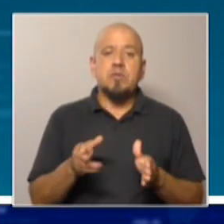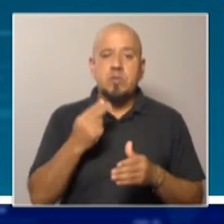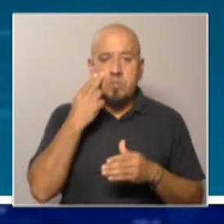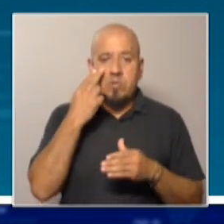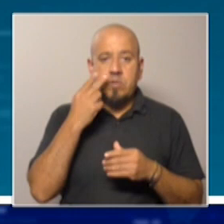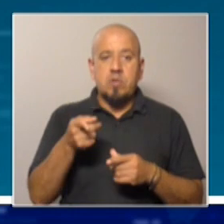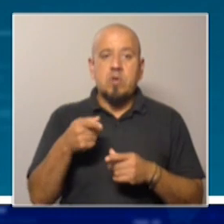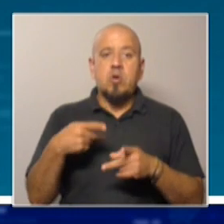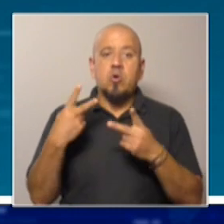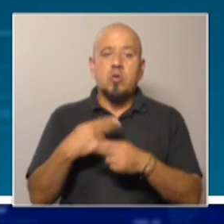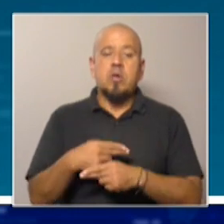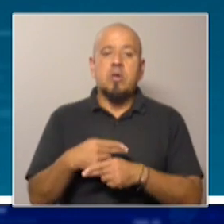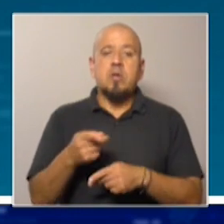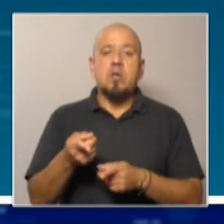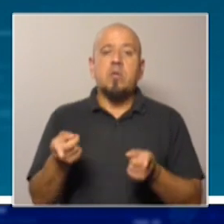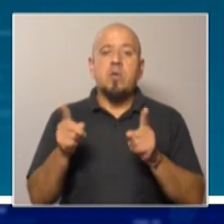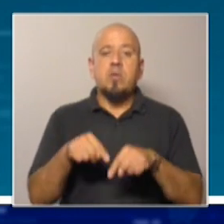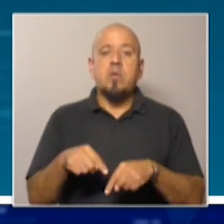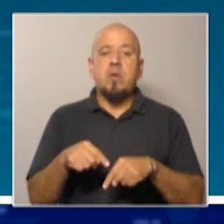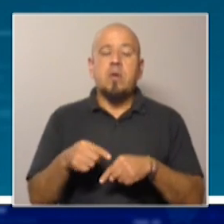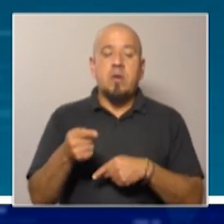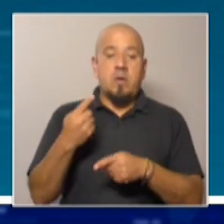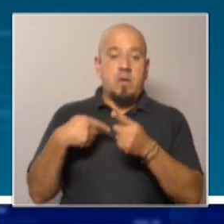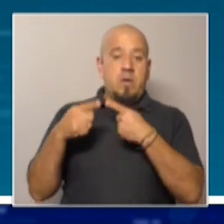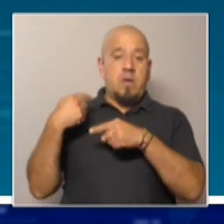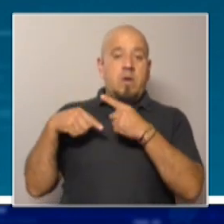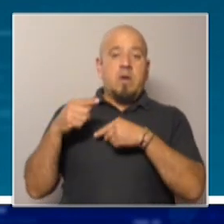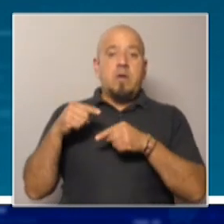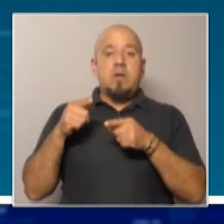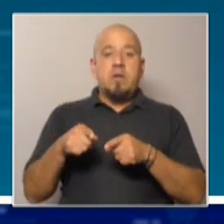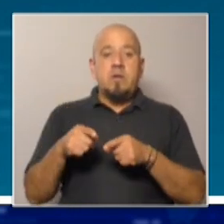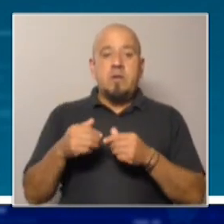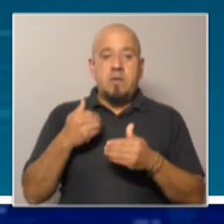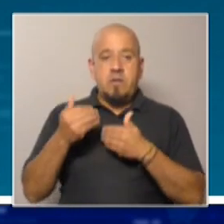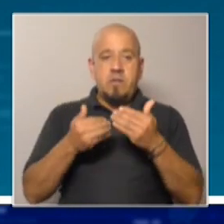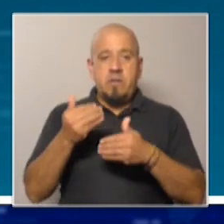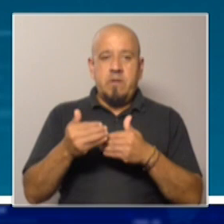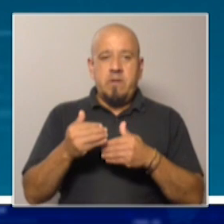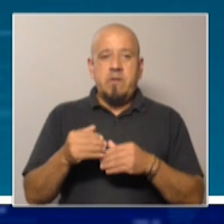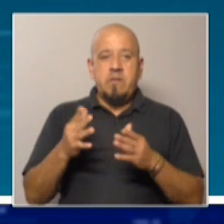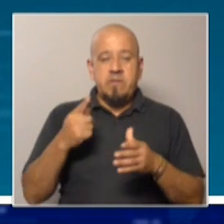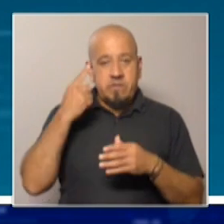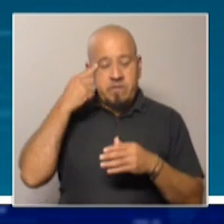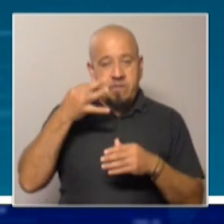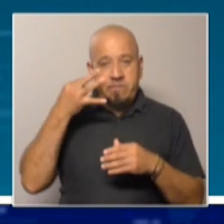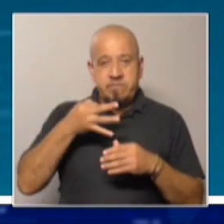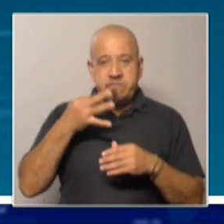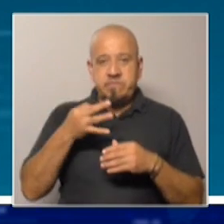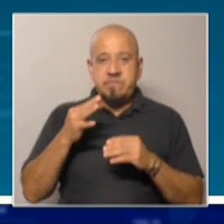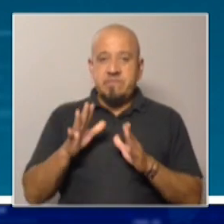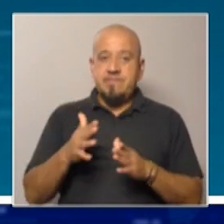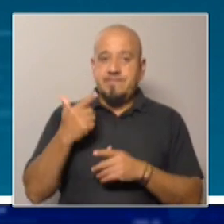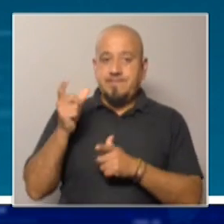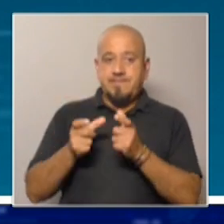que cortar eso y volver un poco hacia atrás todo esto que veníamos avanzando, que realmente es muy terapéutico para los